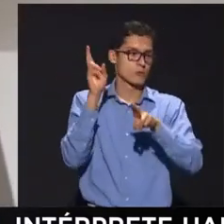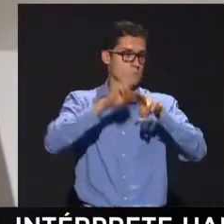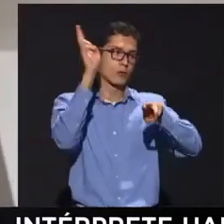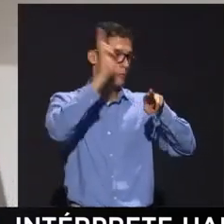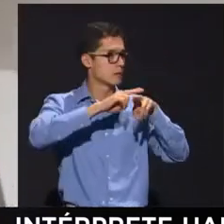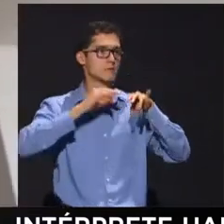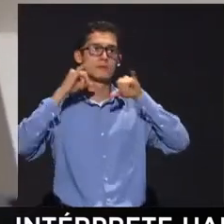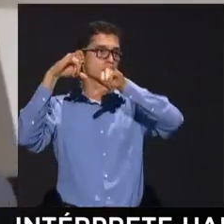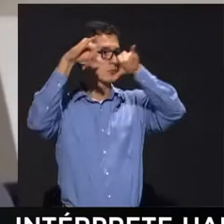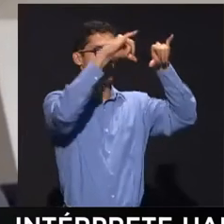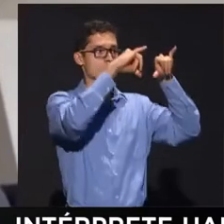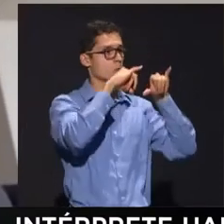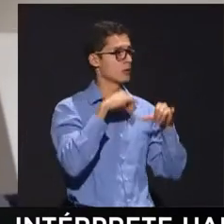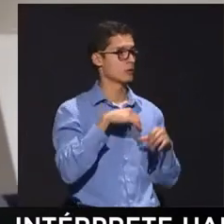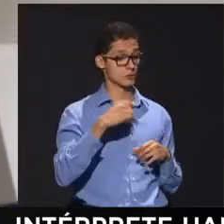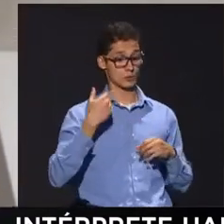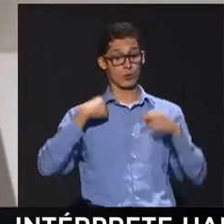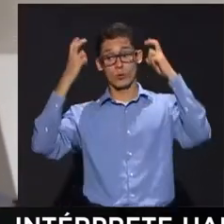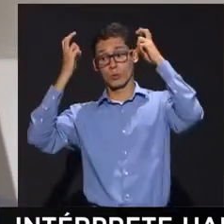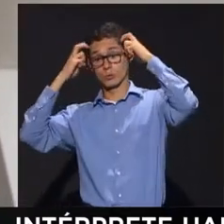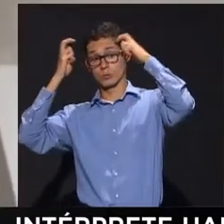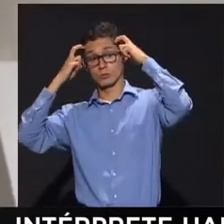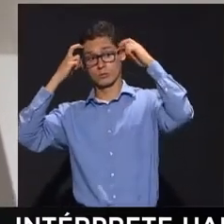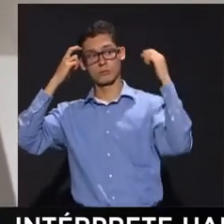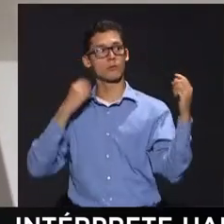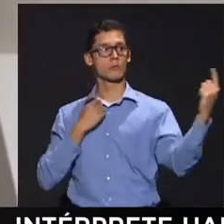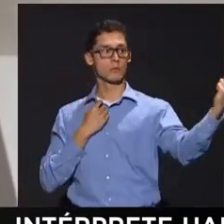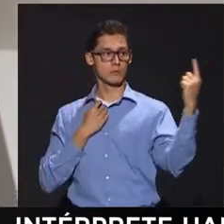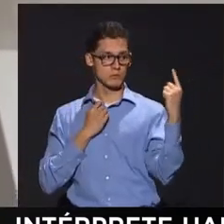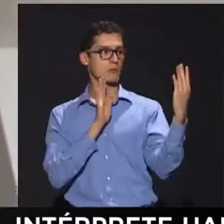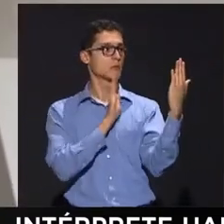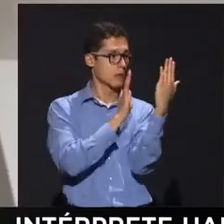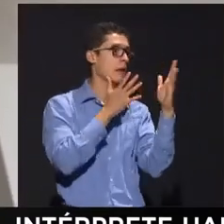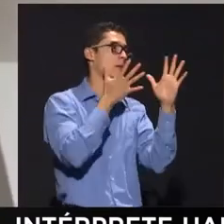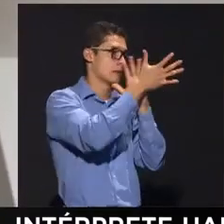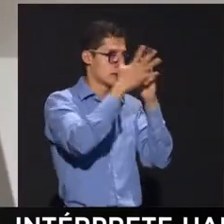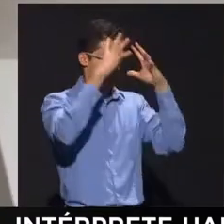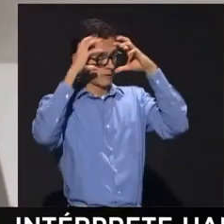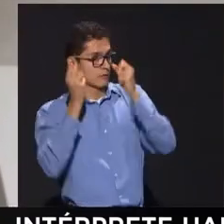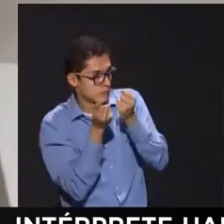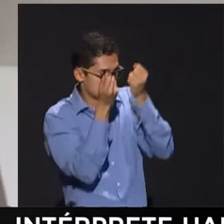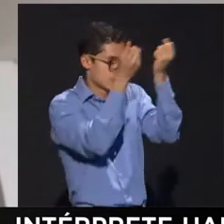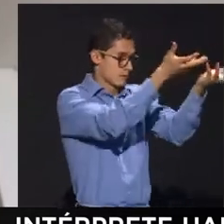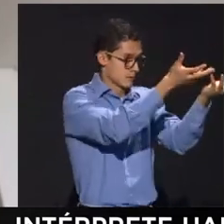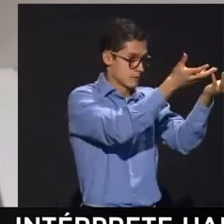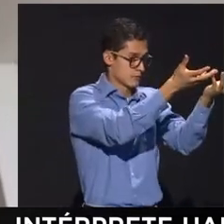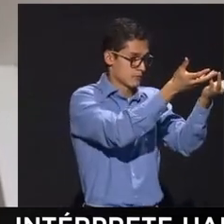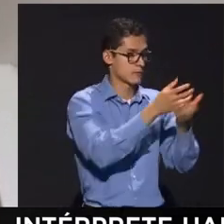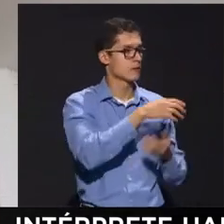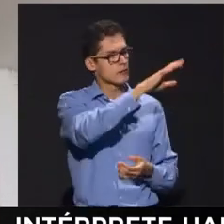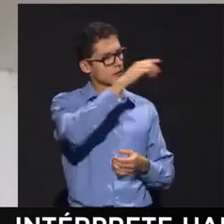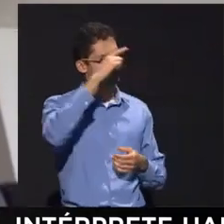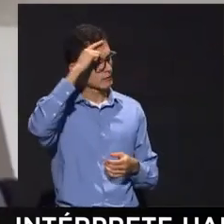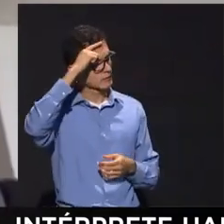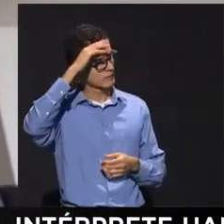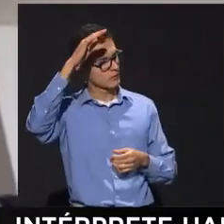humanos es una comunicación del conocimiento. Siguiendo los lineamientos de la fenomenología, de la filosofía